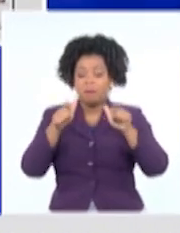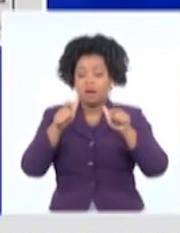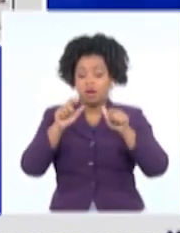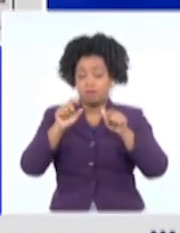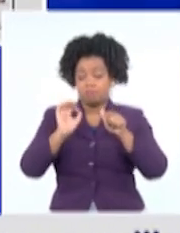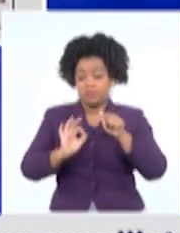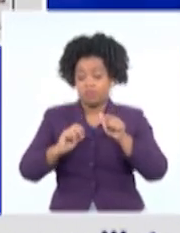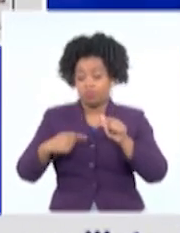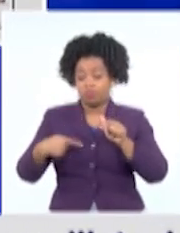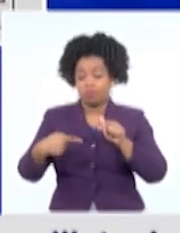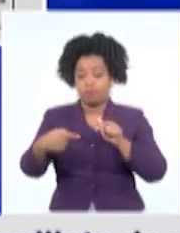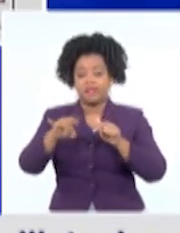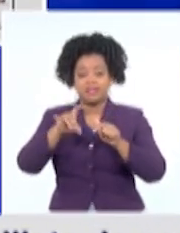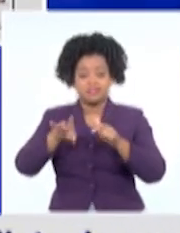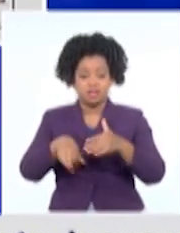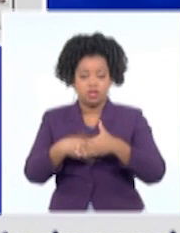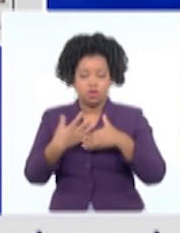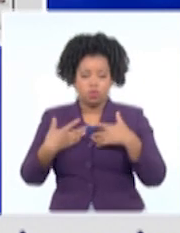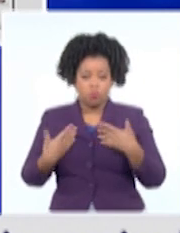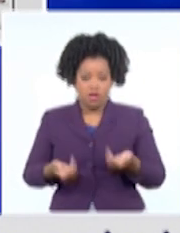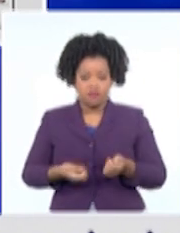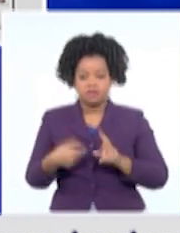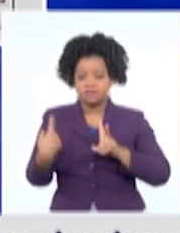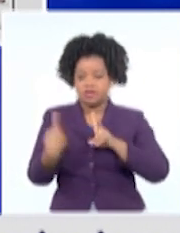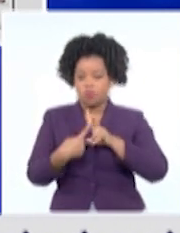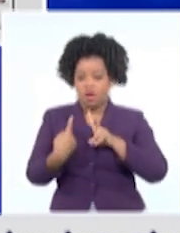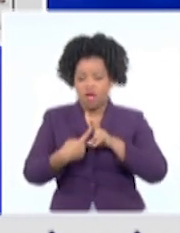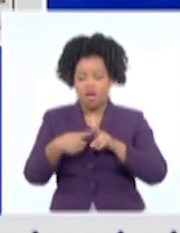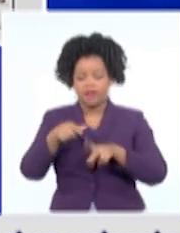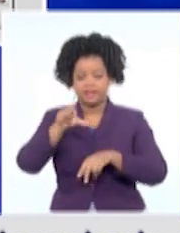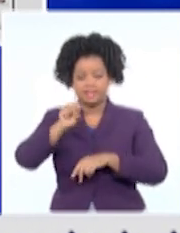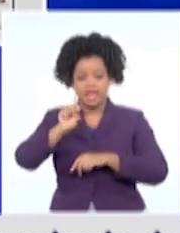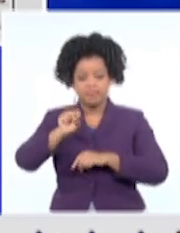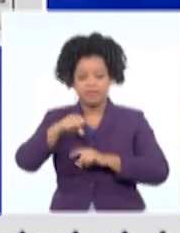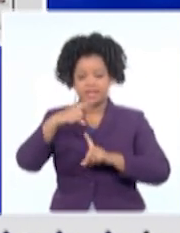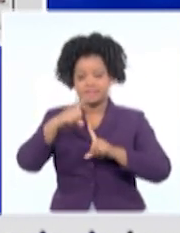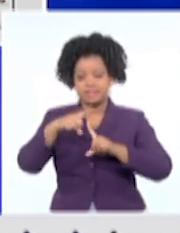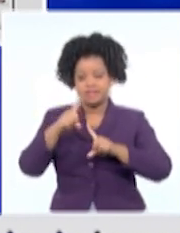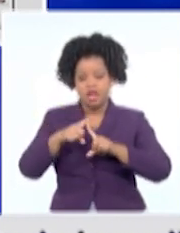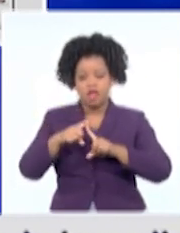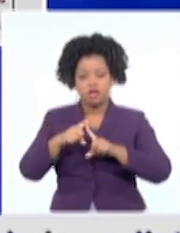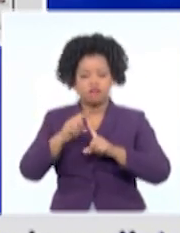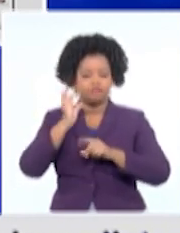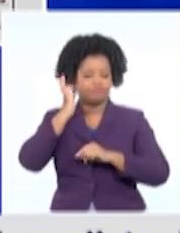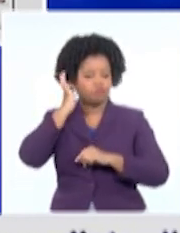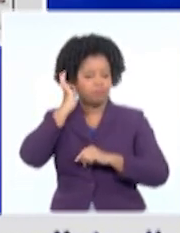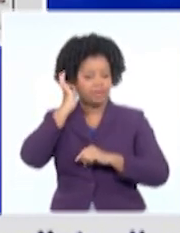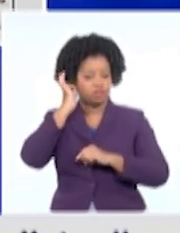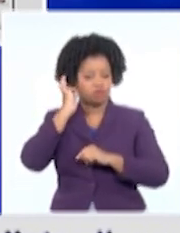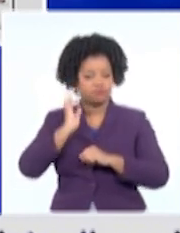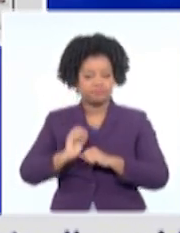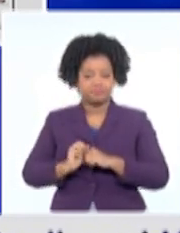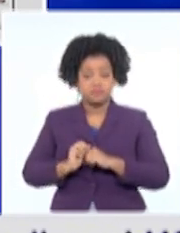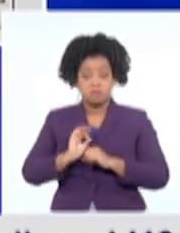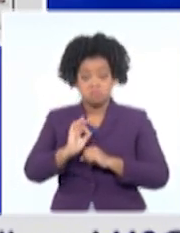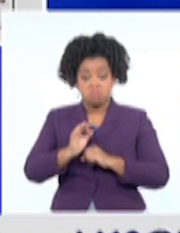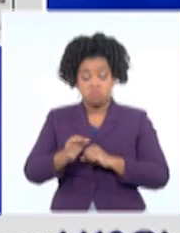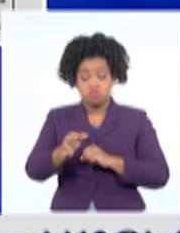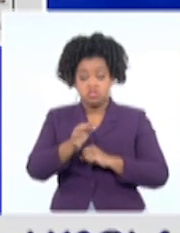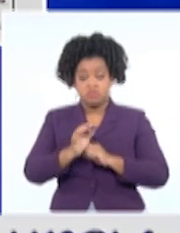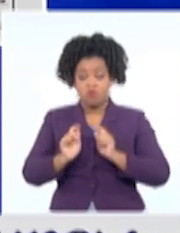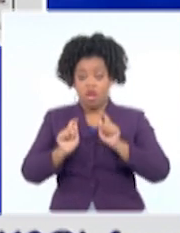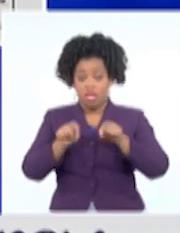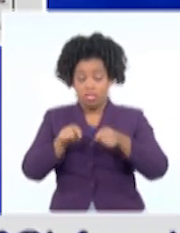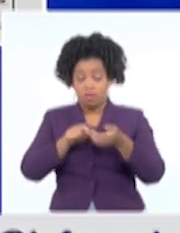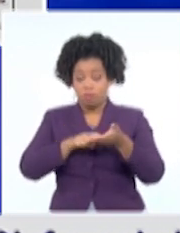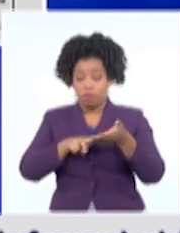últimos 15 días. Yaguajay, La Sierpe, Trinidad y Fomento. Y aquí en esta provincia también,